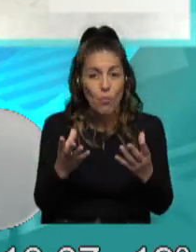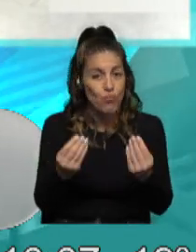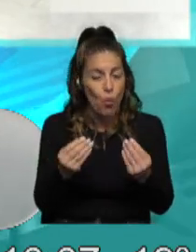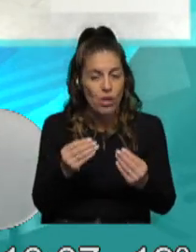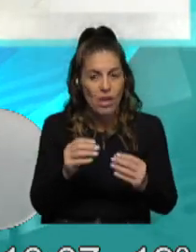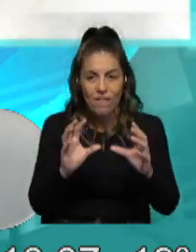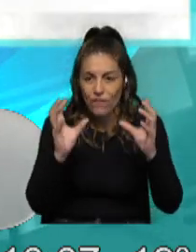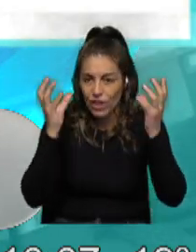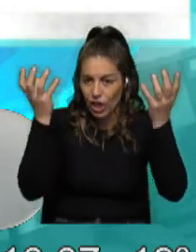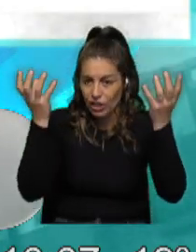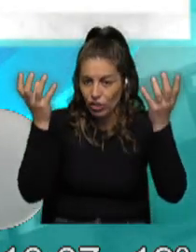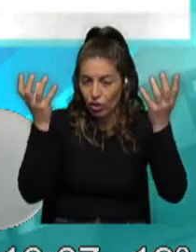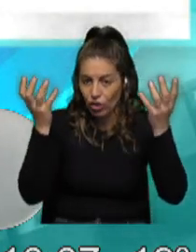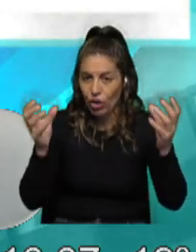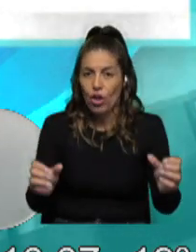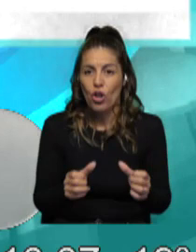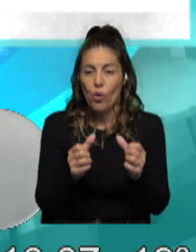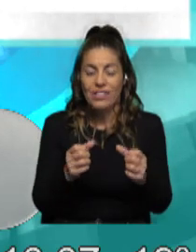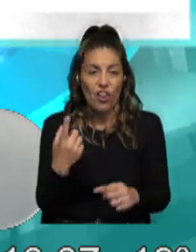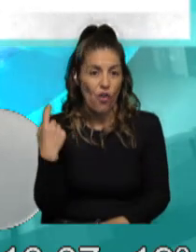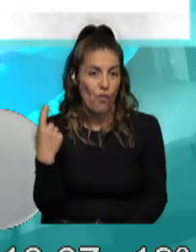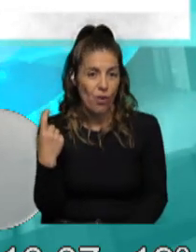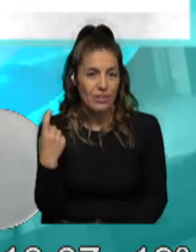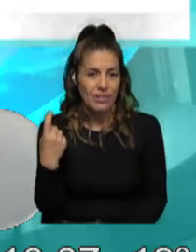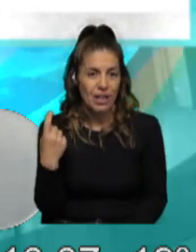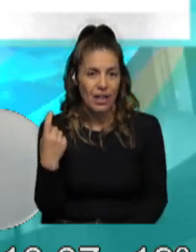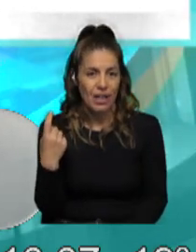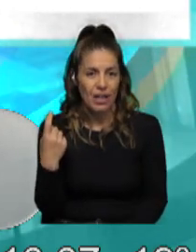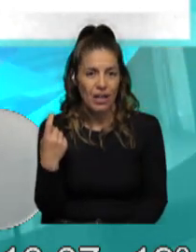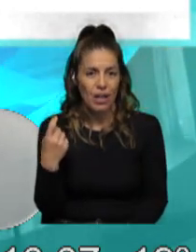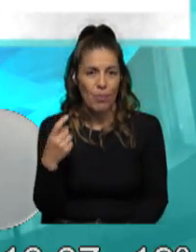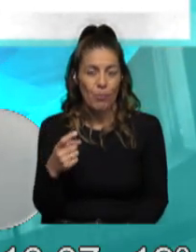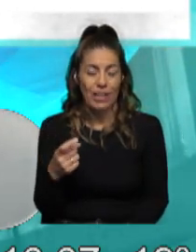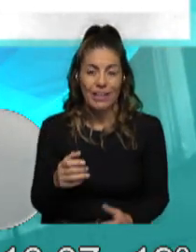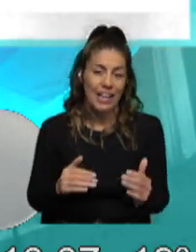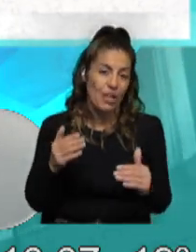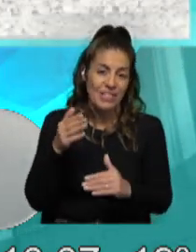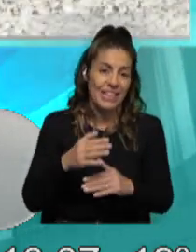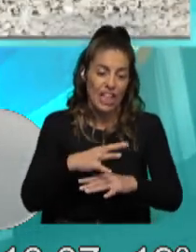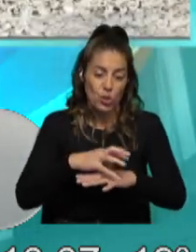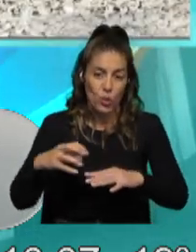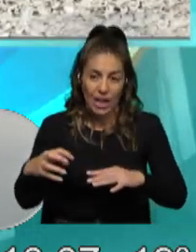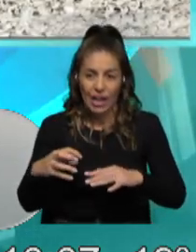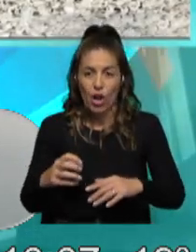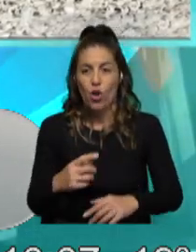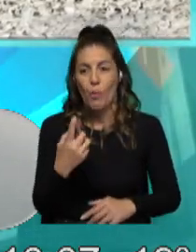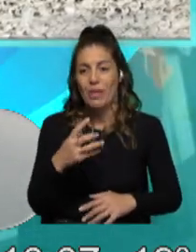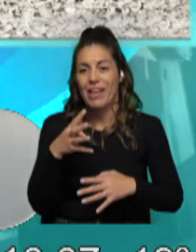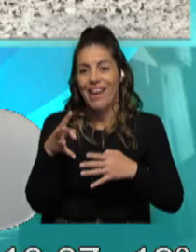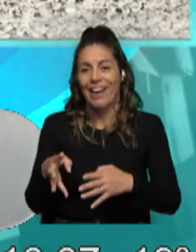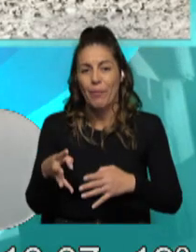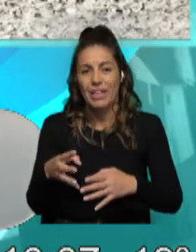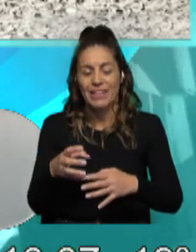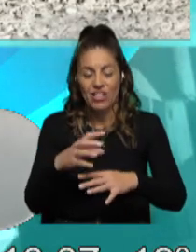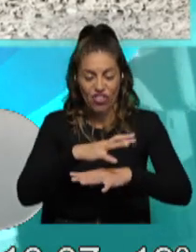hacerlo con mucha vehemencia porque en realidad yo ya me salteé sus garras. O sea, ellos tienen la primera herramienta de batalla, son las uñas,